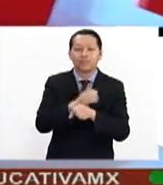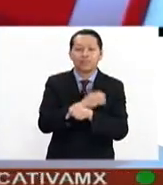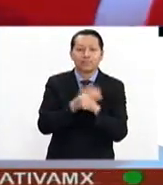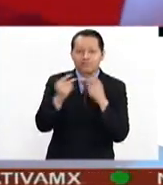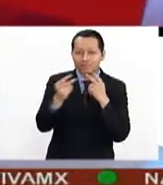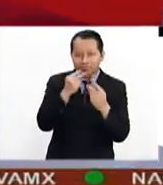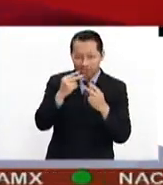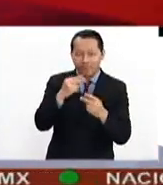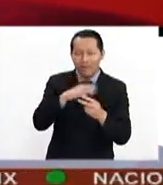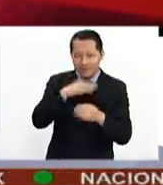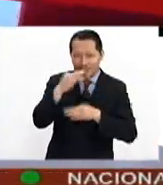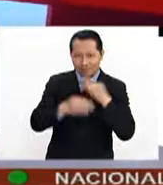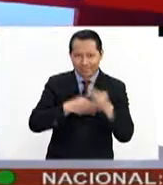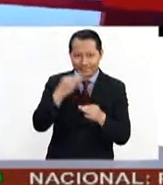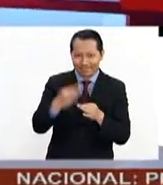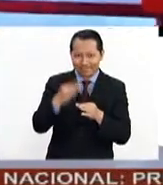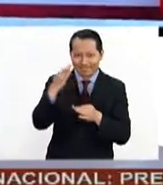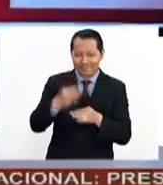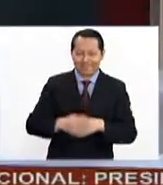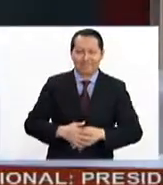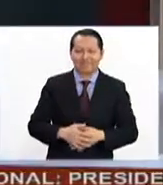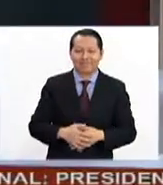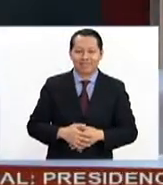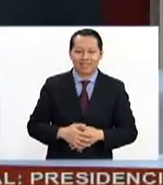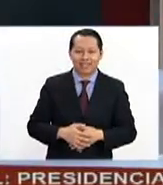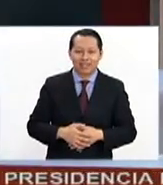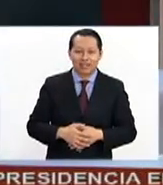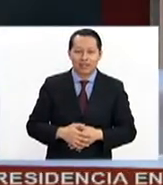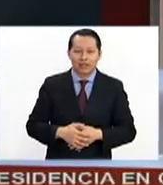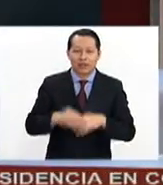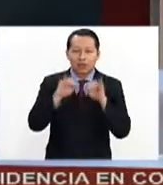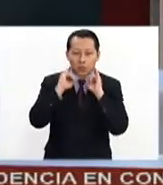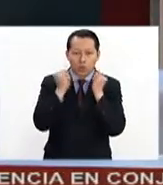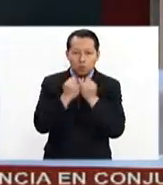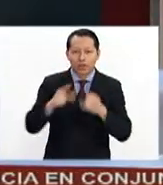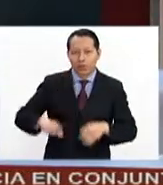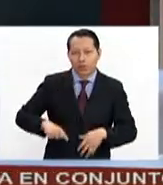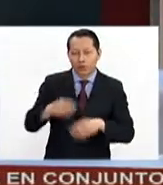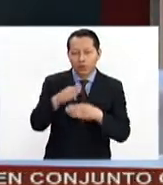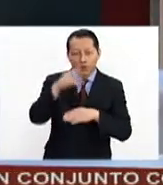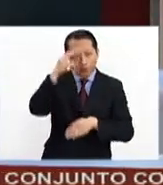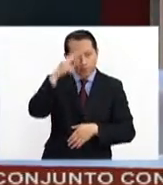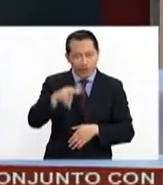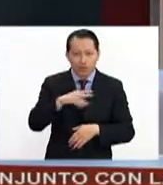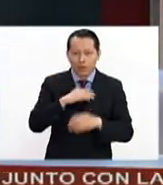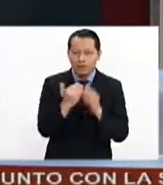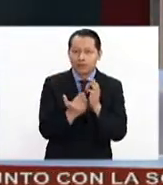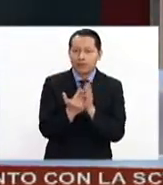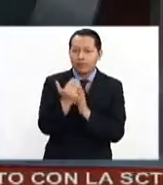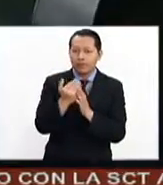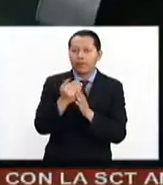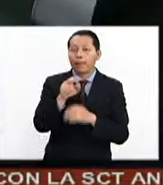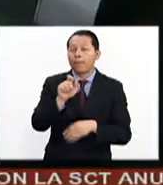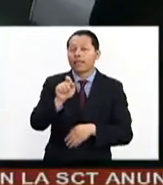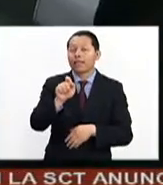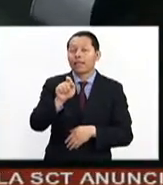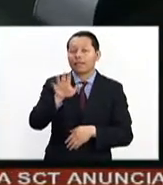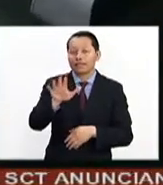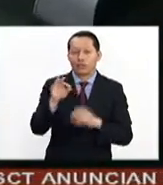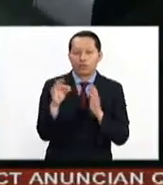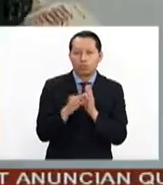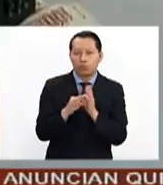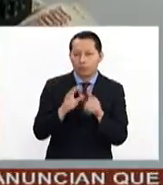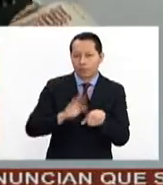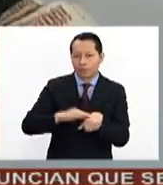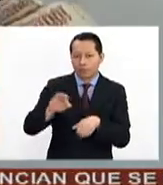este es su informativo, le tenemos la noticia al día. La Junta de Gobierno del Banco de México aumentó 25 puntos base su